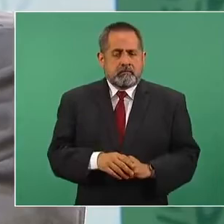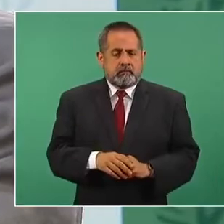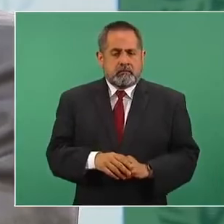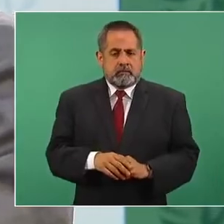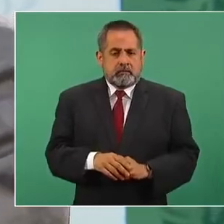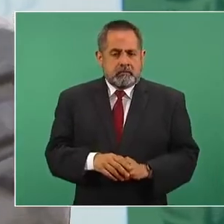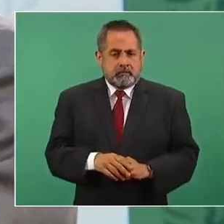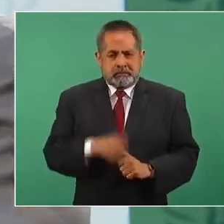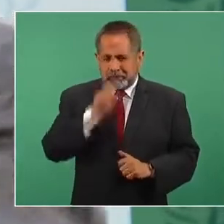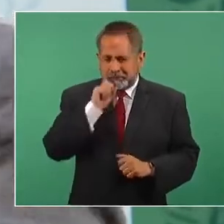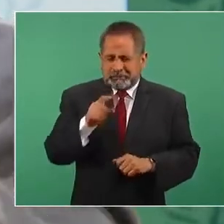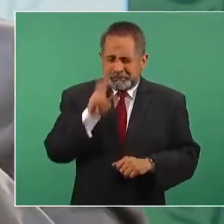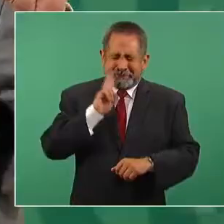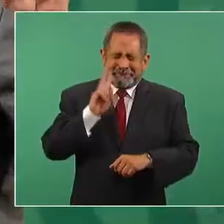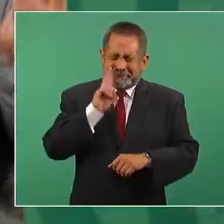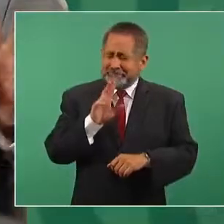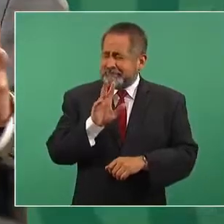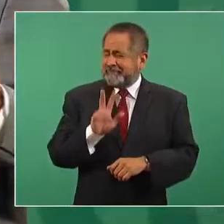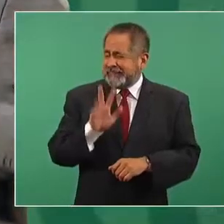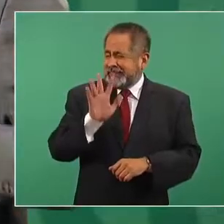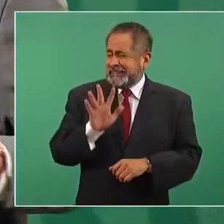estamos muy cerca de lograr